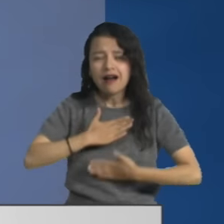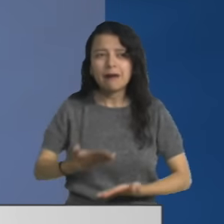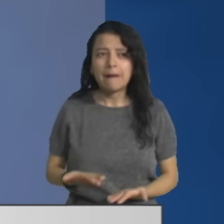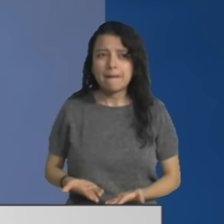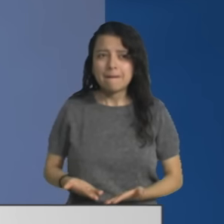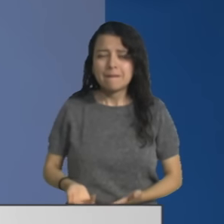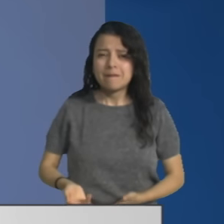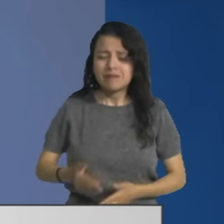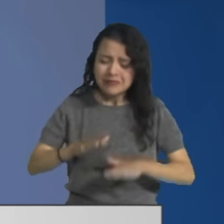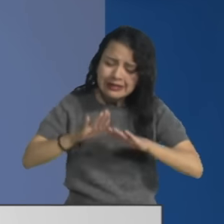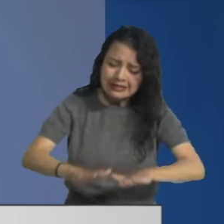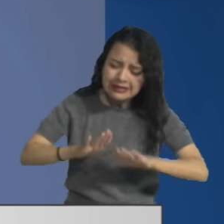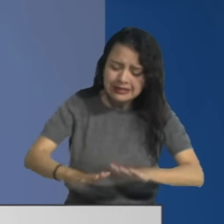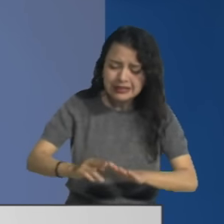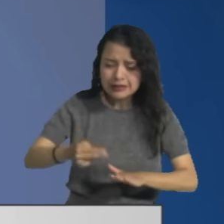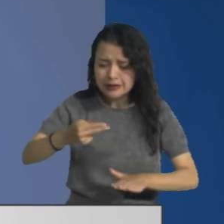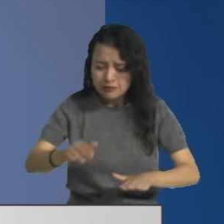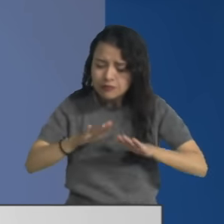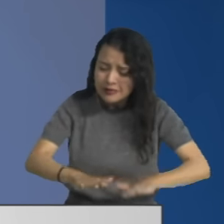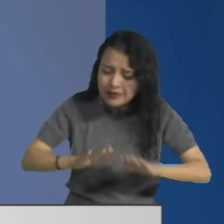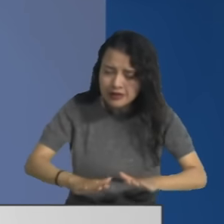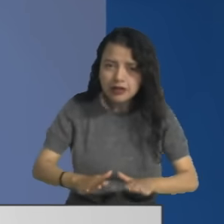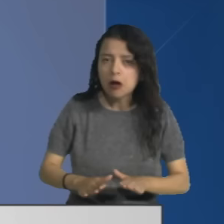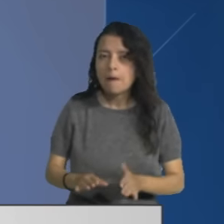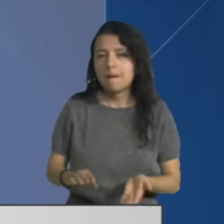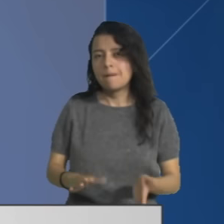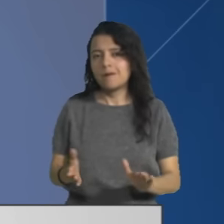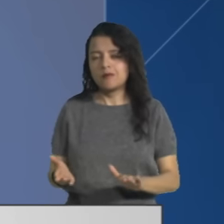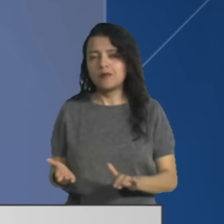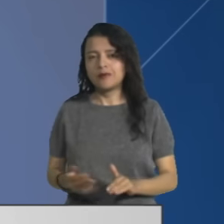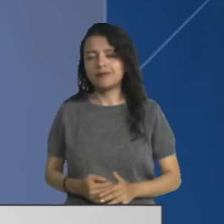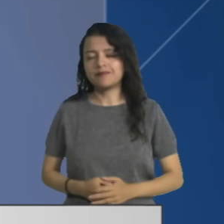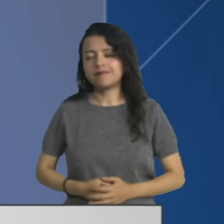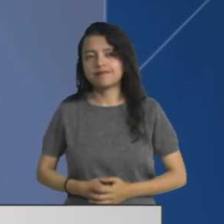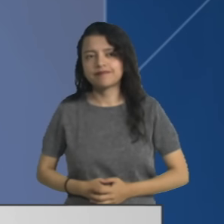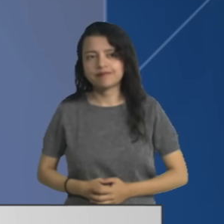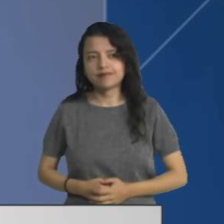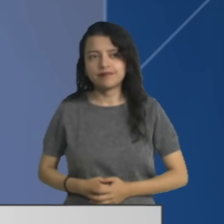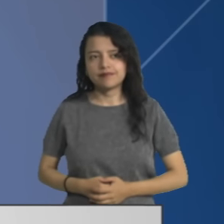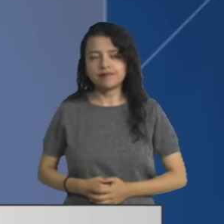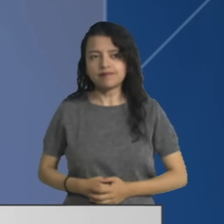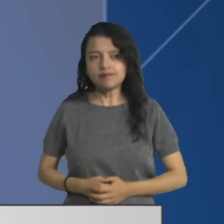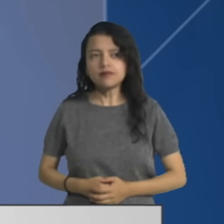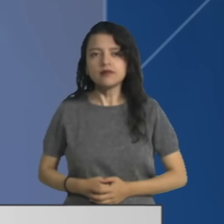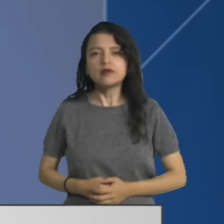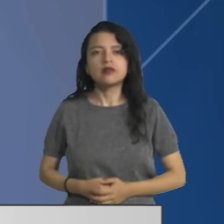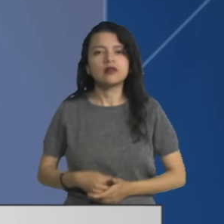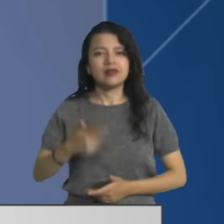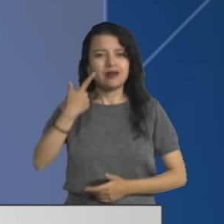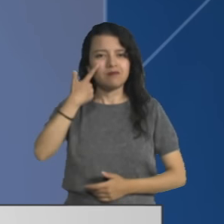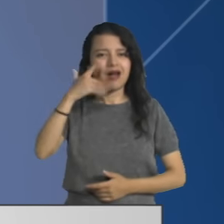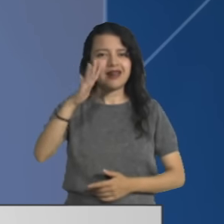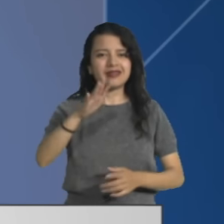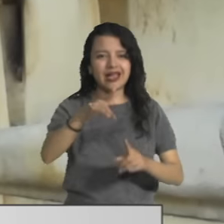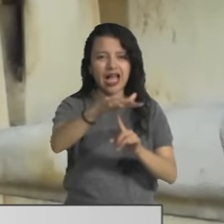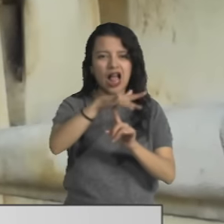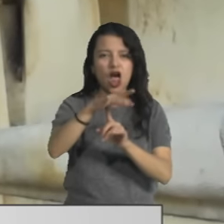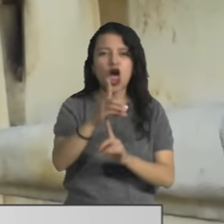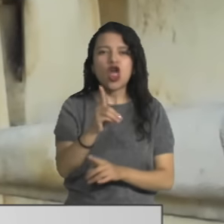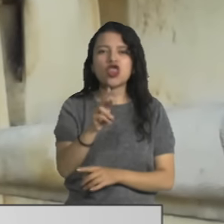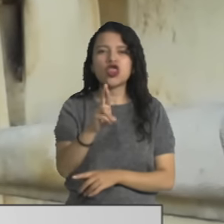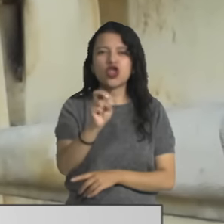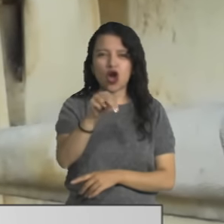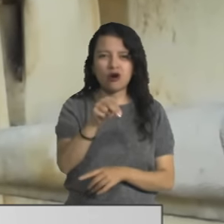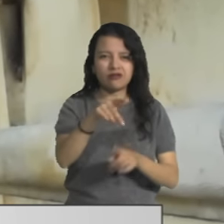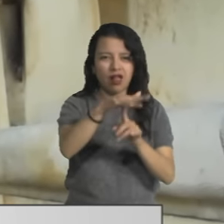reanimado. Repudio y rechazo se ha presentado en El Plateado por este ataque, al parecer con drones, por parte de las disidencias de las FARC.